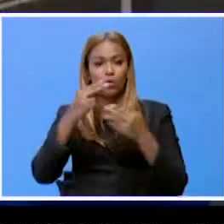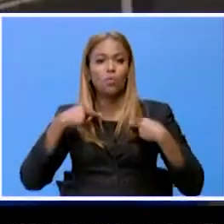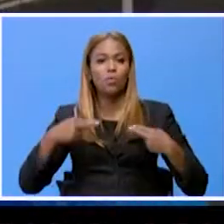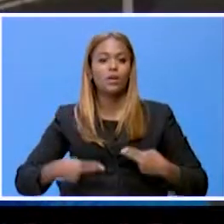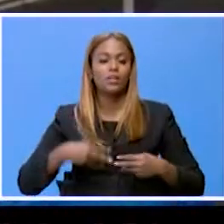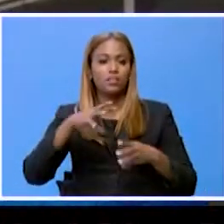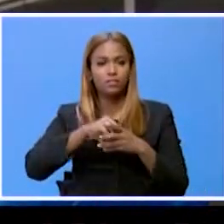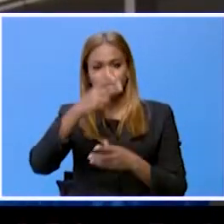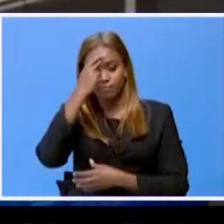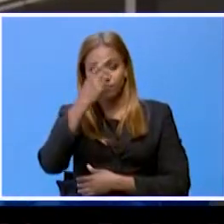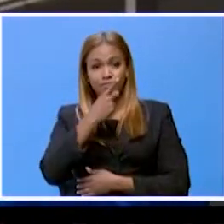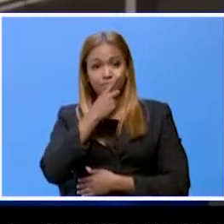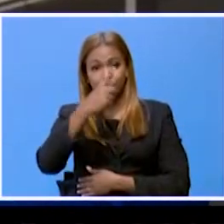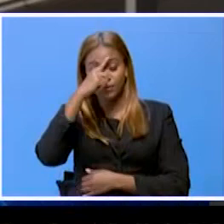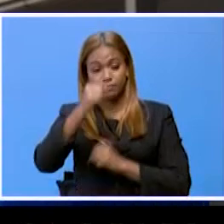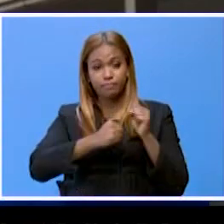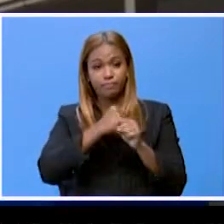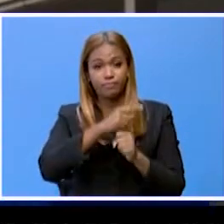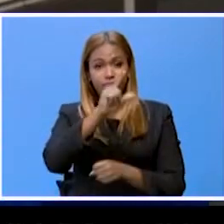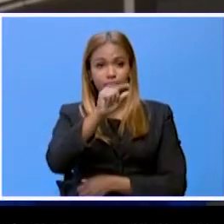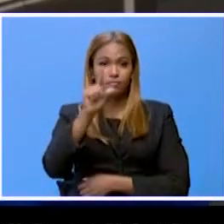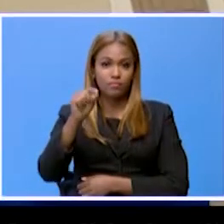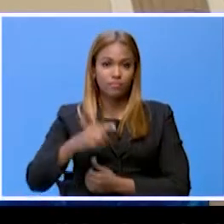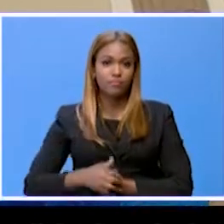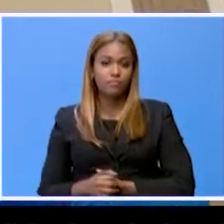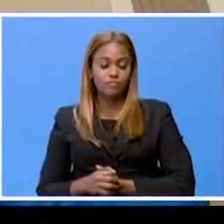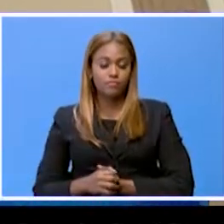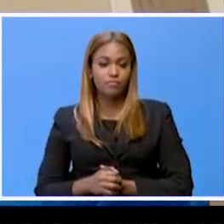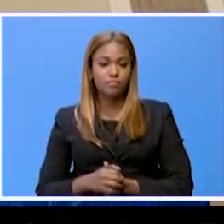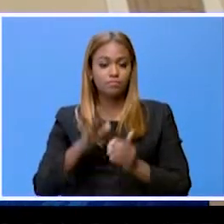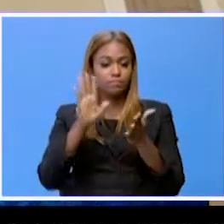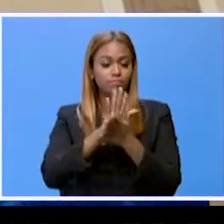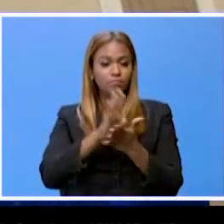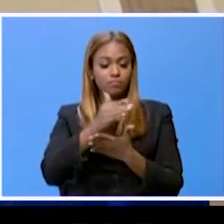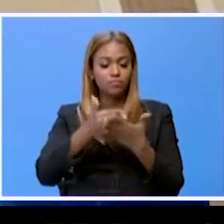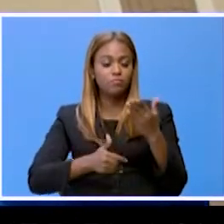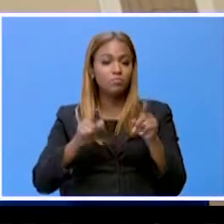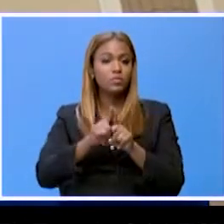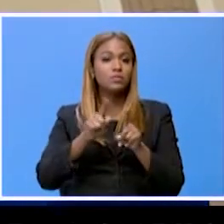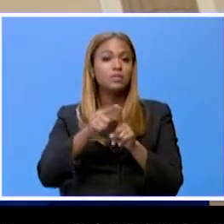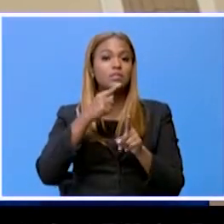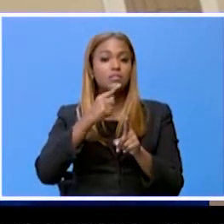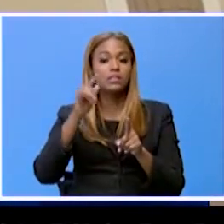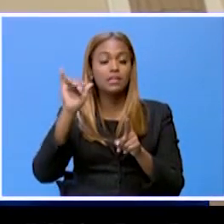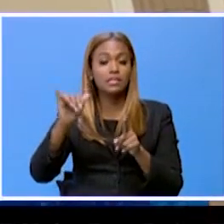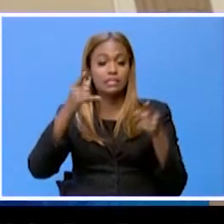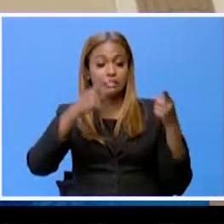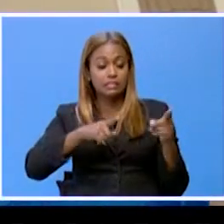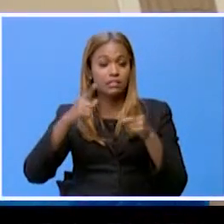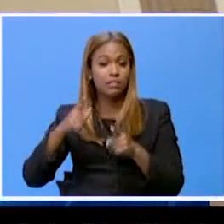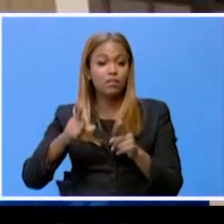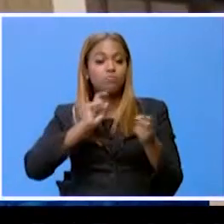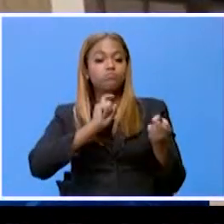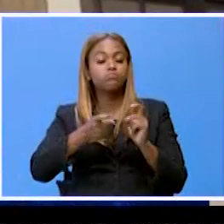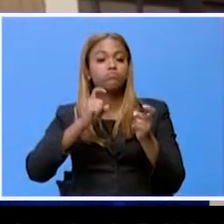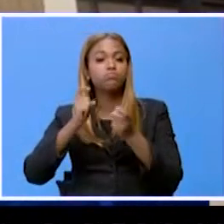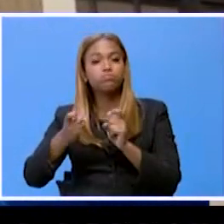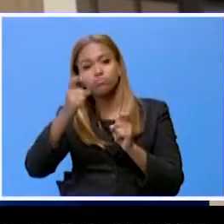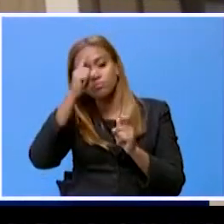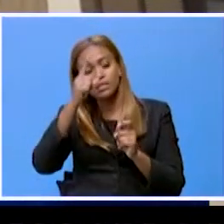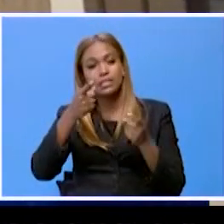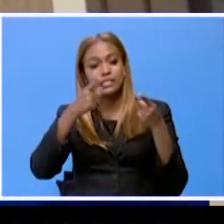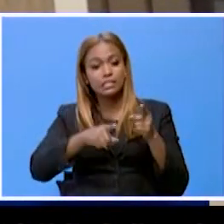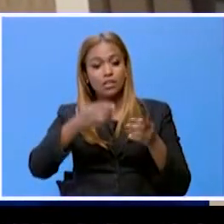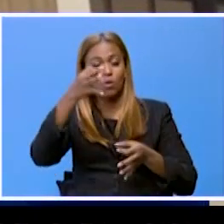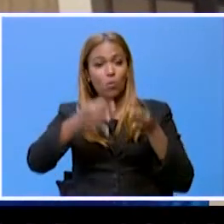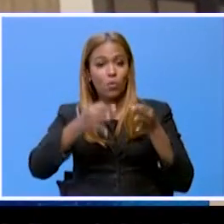en la República Dominicana para el año 2020. El documento también asegura que estas interferencias variaban entre el